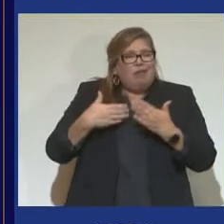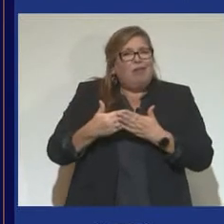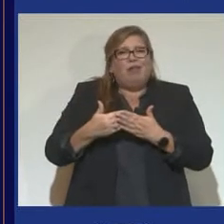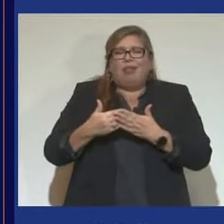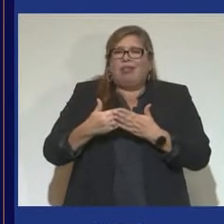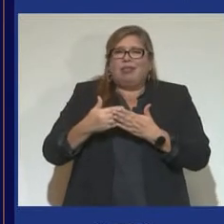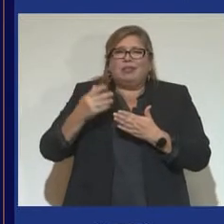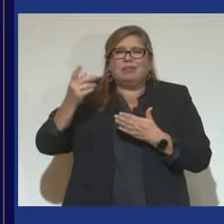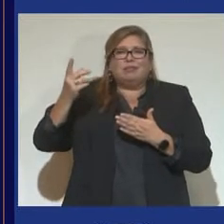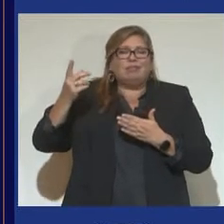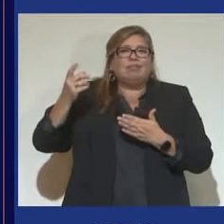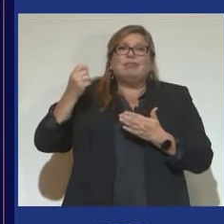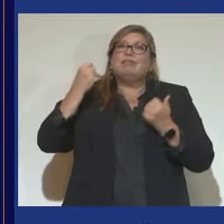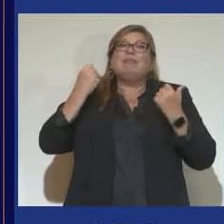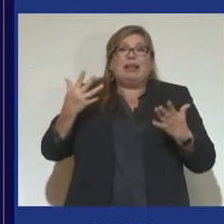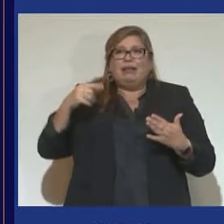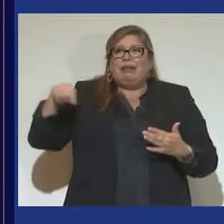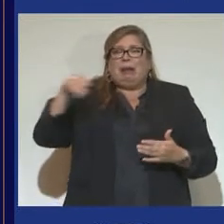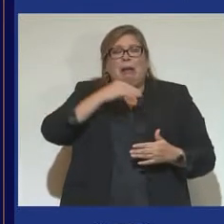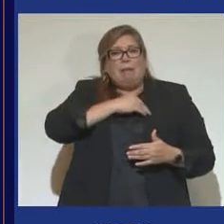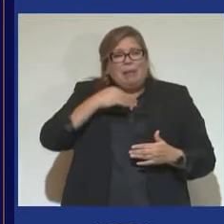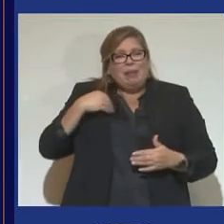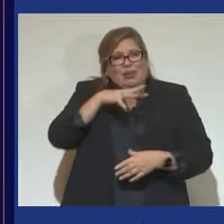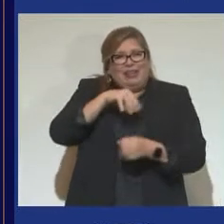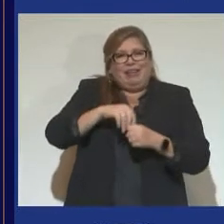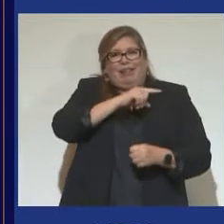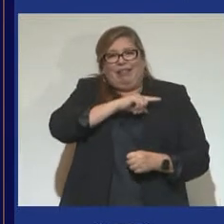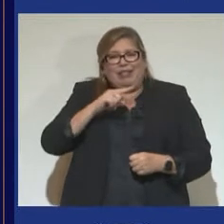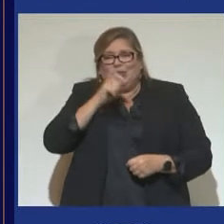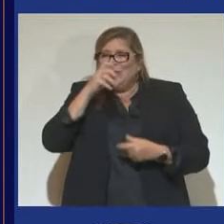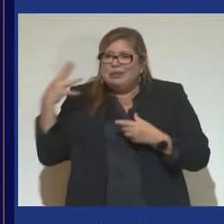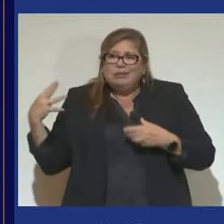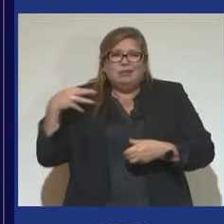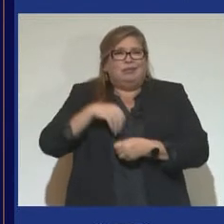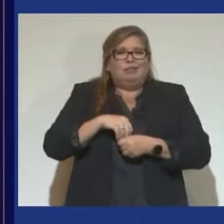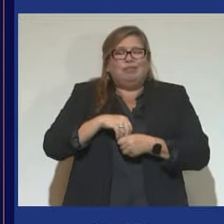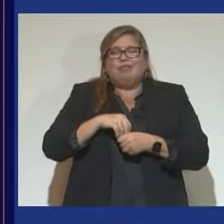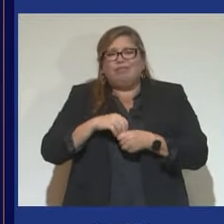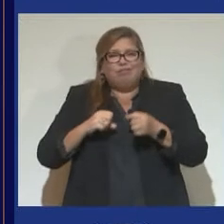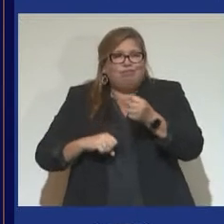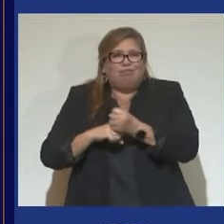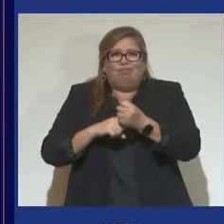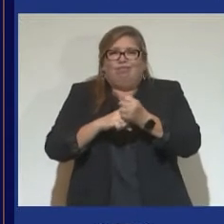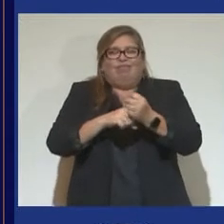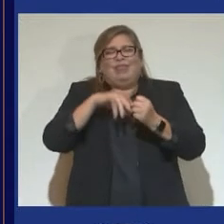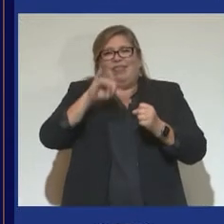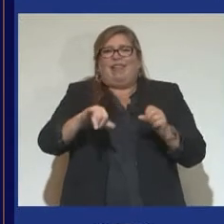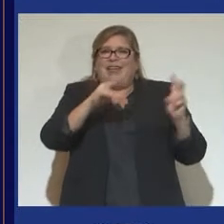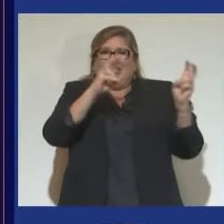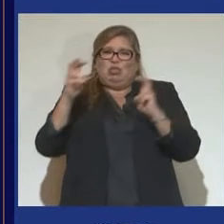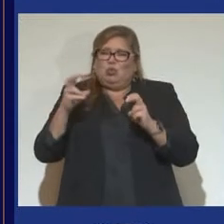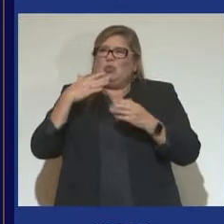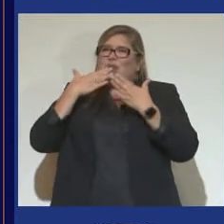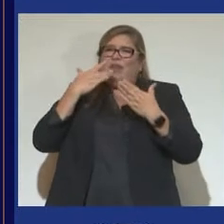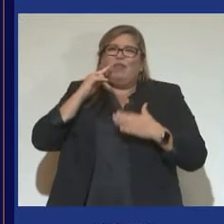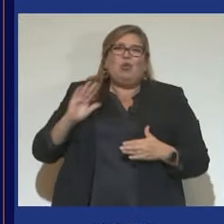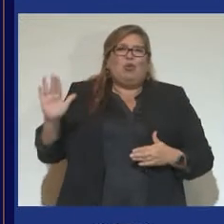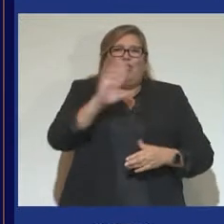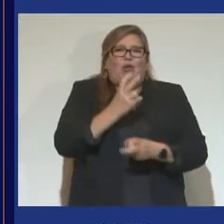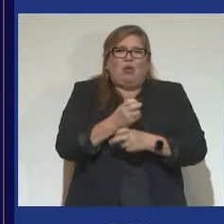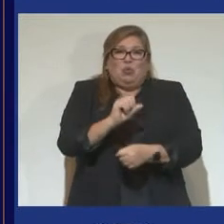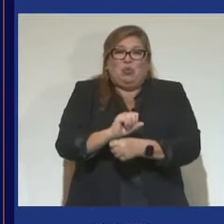último en la legislatura están y no los mencionó a todos pero han sido grandes defensores de esto